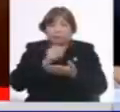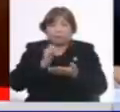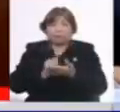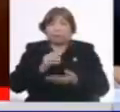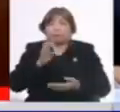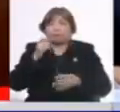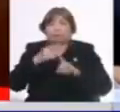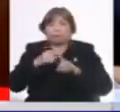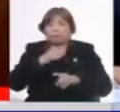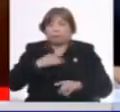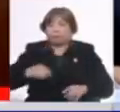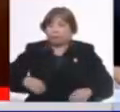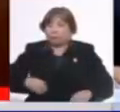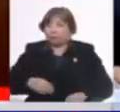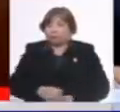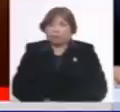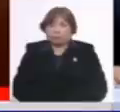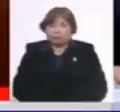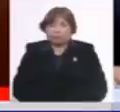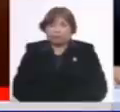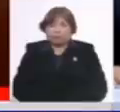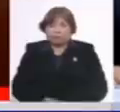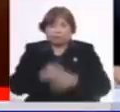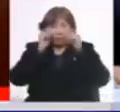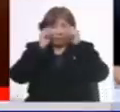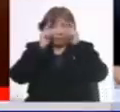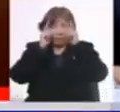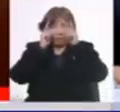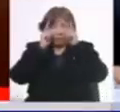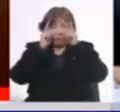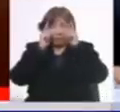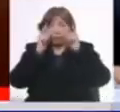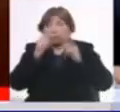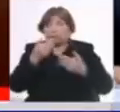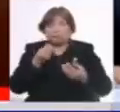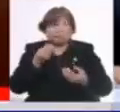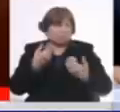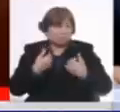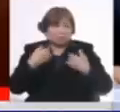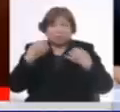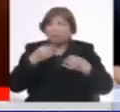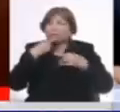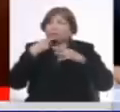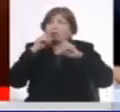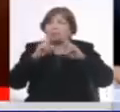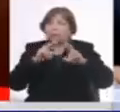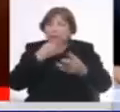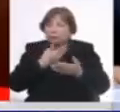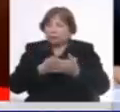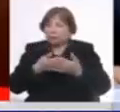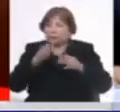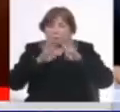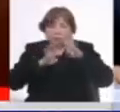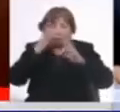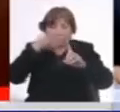anterior ministro, ¿no? Pregunta que me sorprendió, porque justamente la respuesta que di fue que se va a